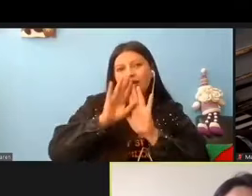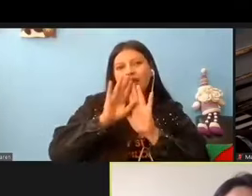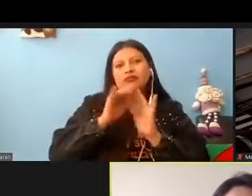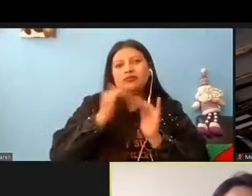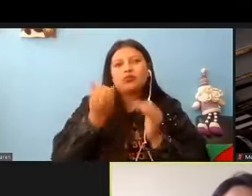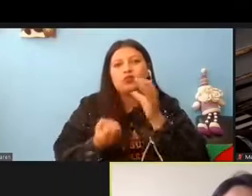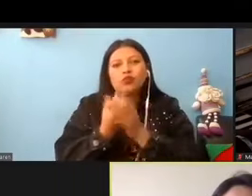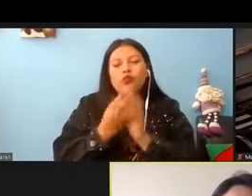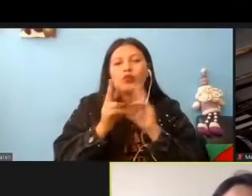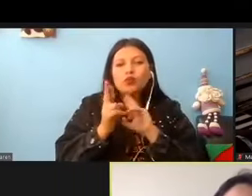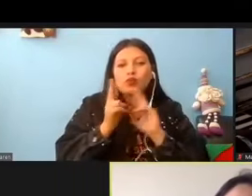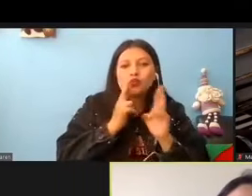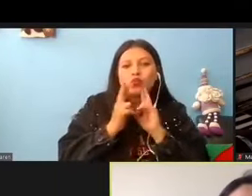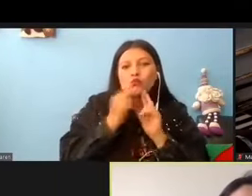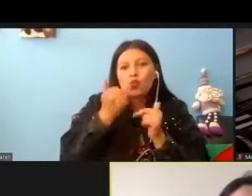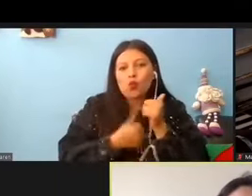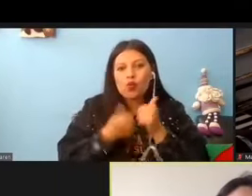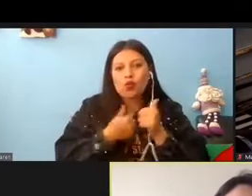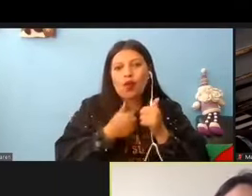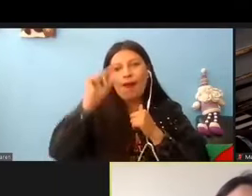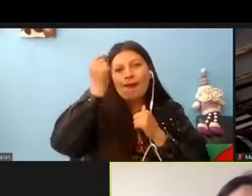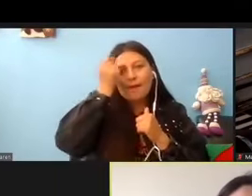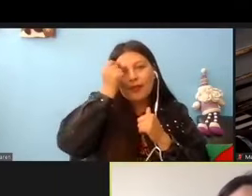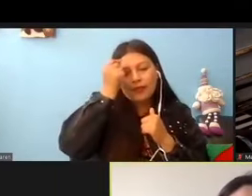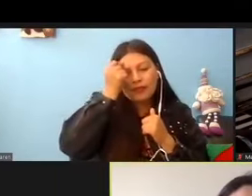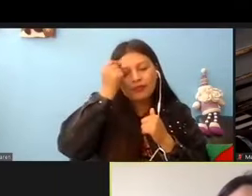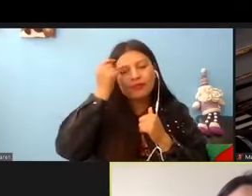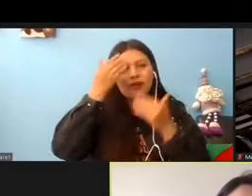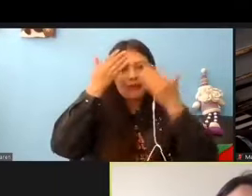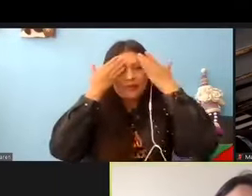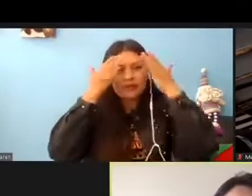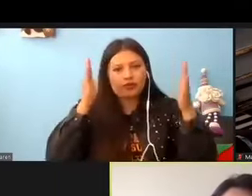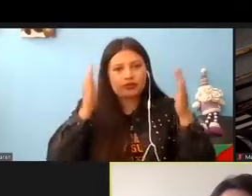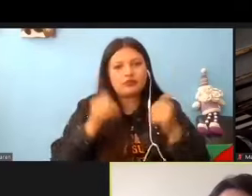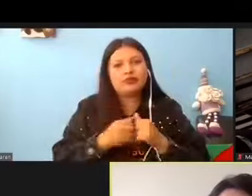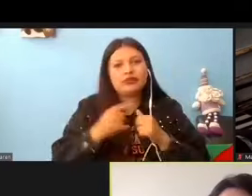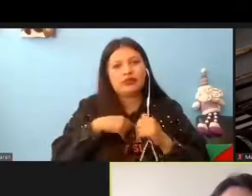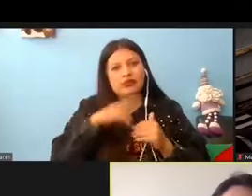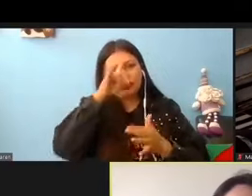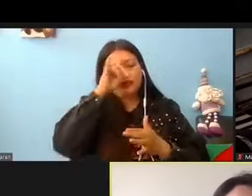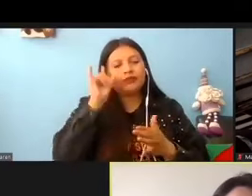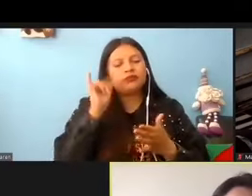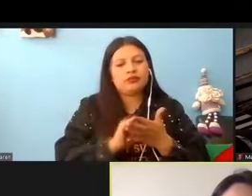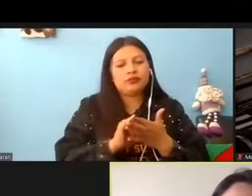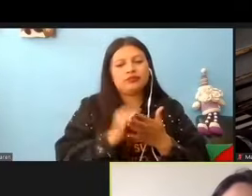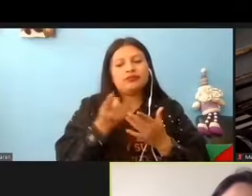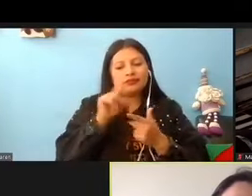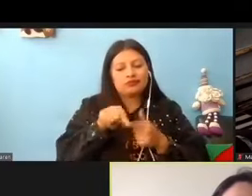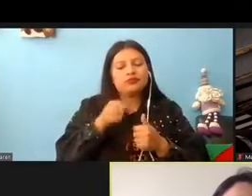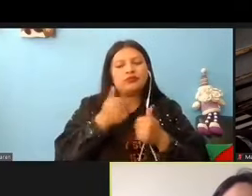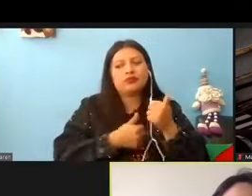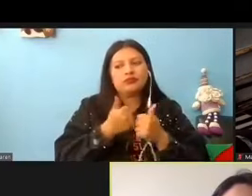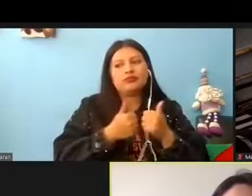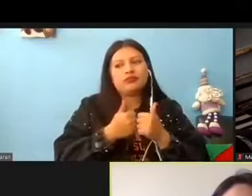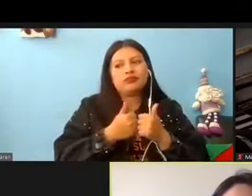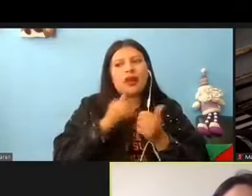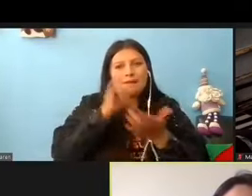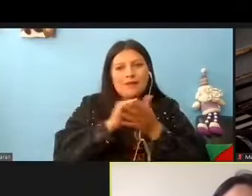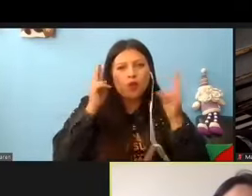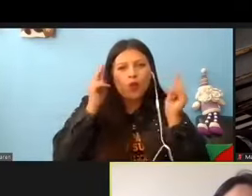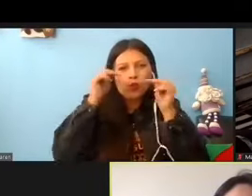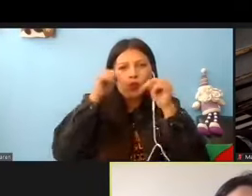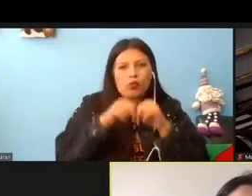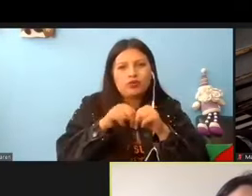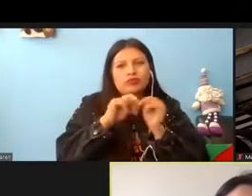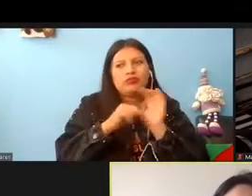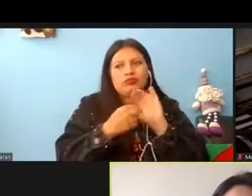tensión y relación entre memoria y democracia. Creo que está hecho también del el mismo encuentro